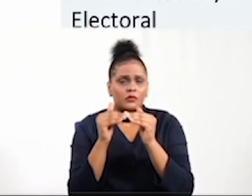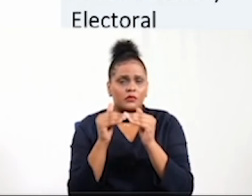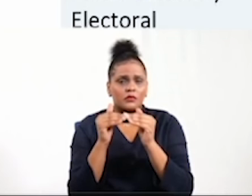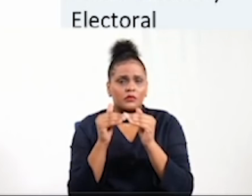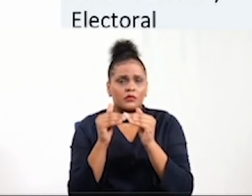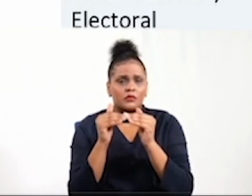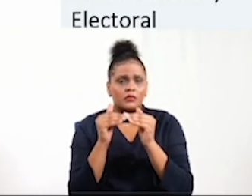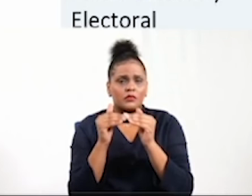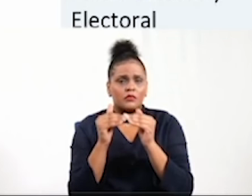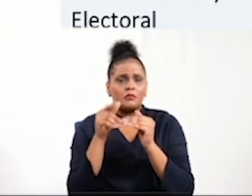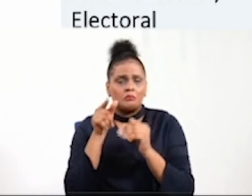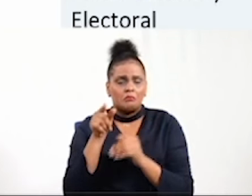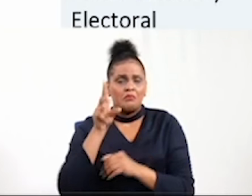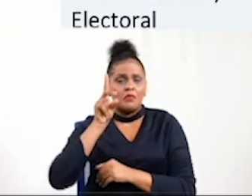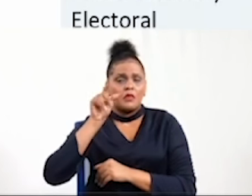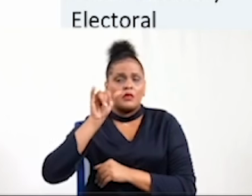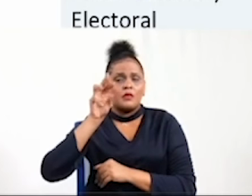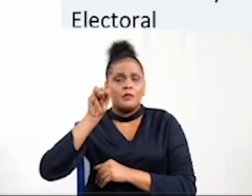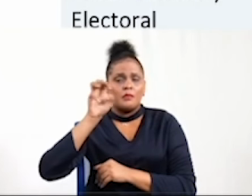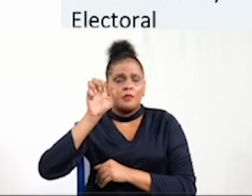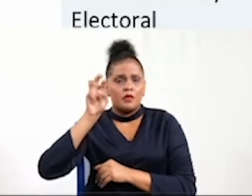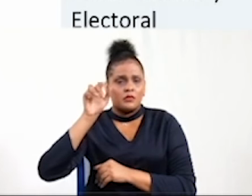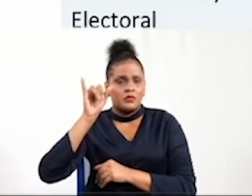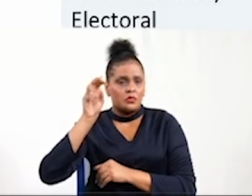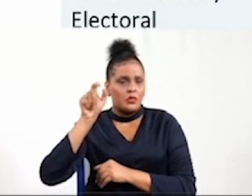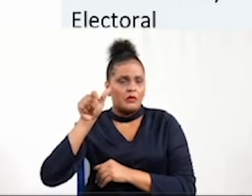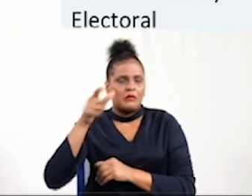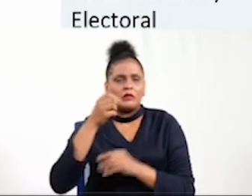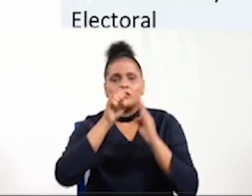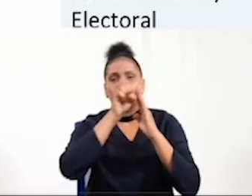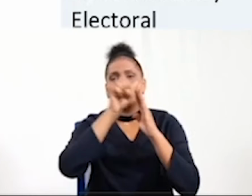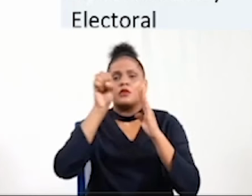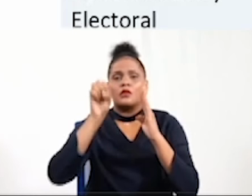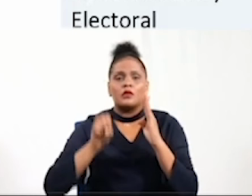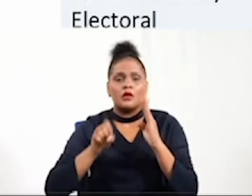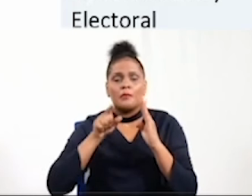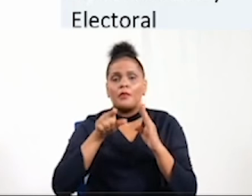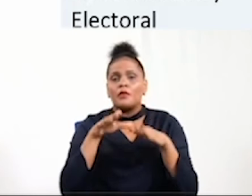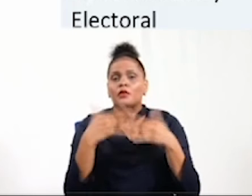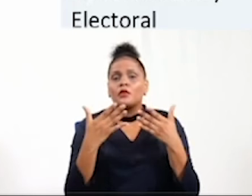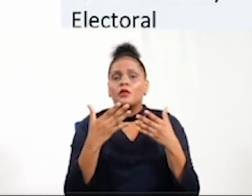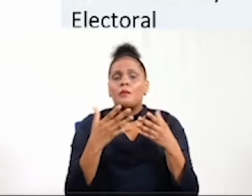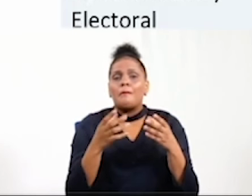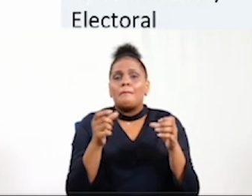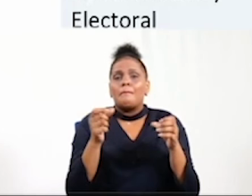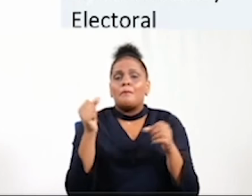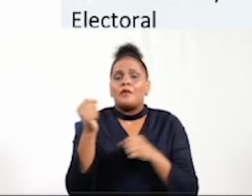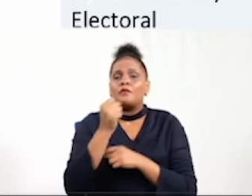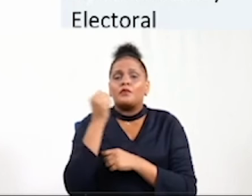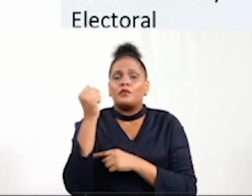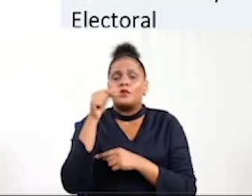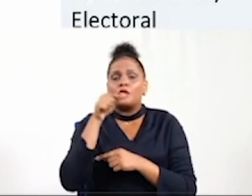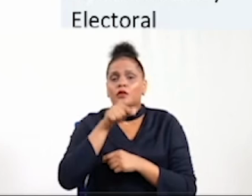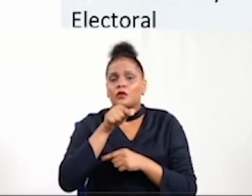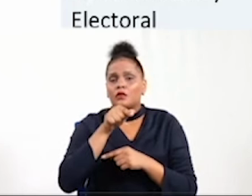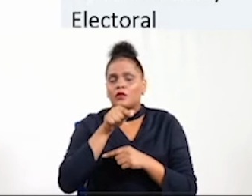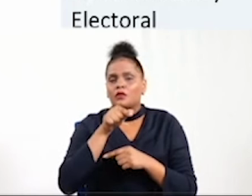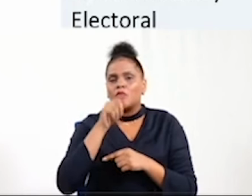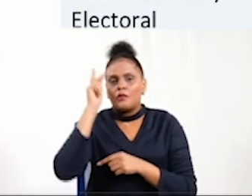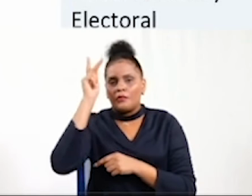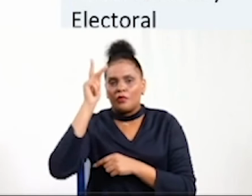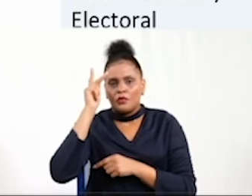comisiones de preservación del sistema que tienen que ver más con los temas duros de la política no necesariamente con los temas donde